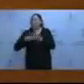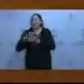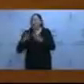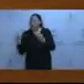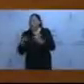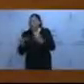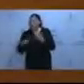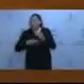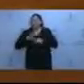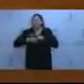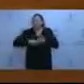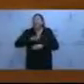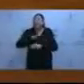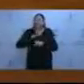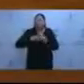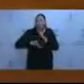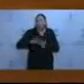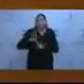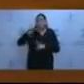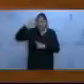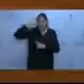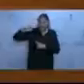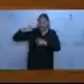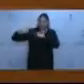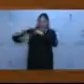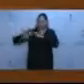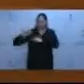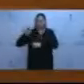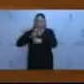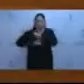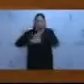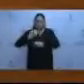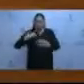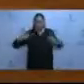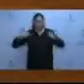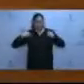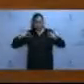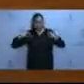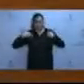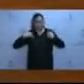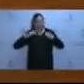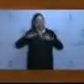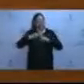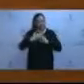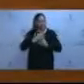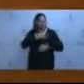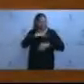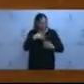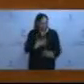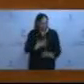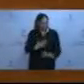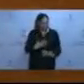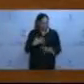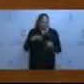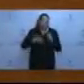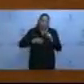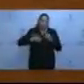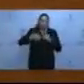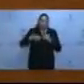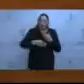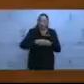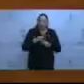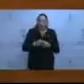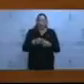sobre todo, si saben las consecuencias económicas que puede tener lo que están haciendo y lo que van a hacer. Espero su contestación,